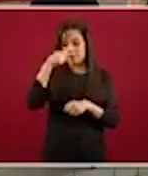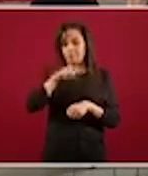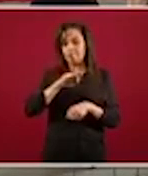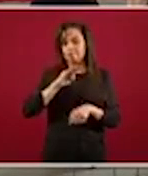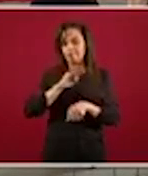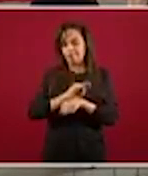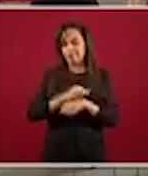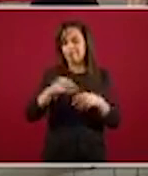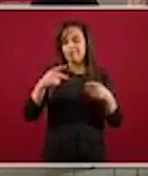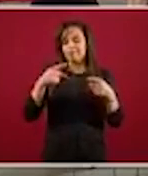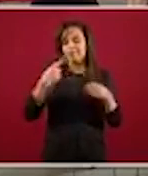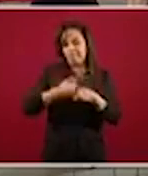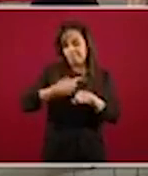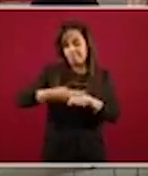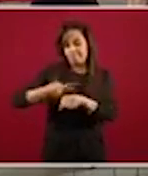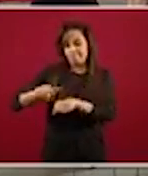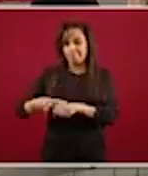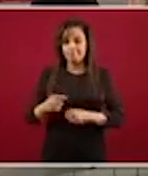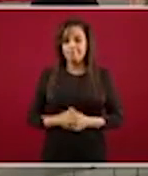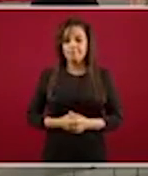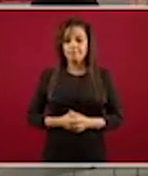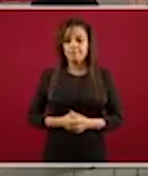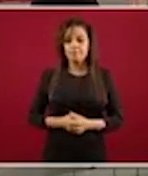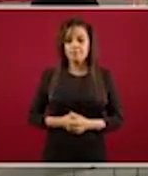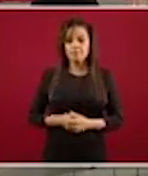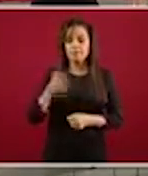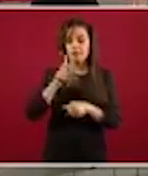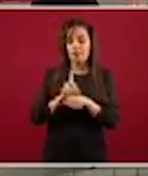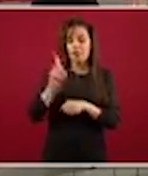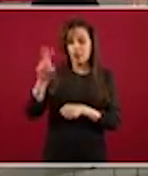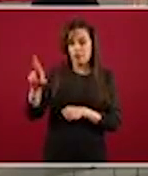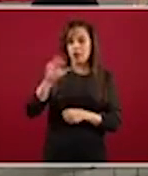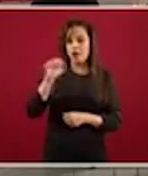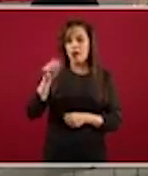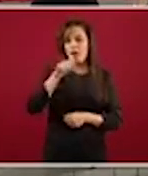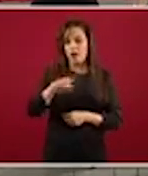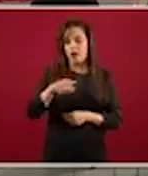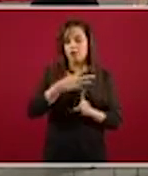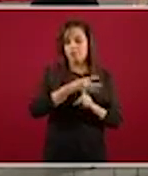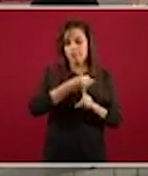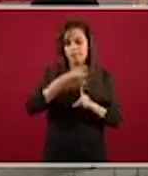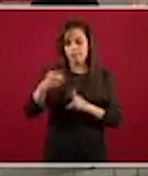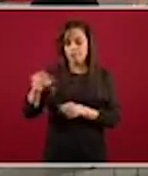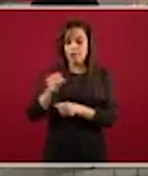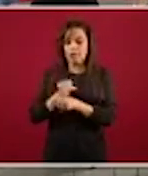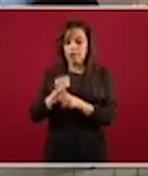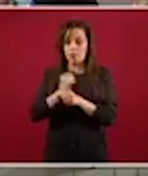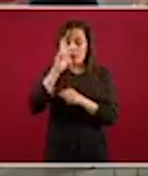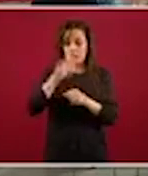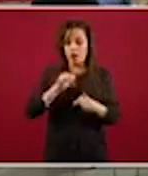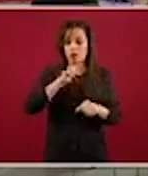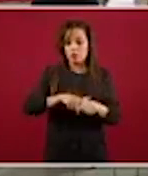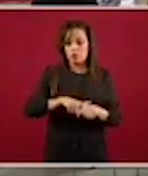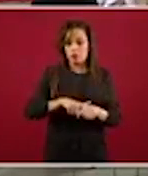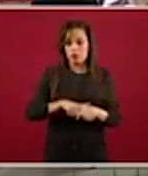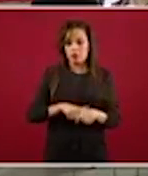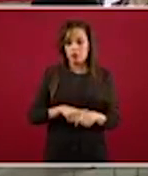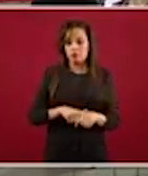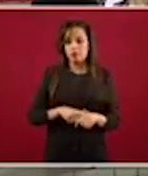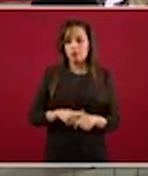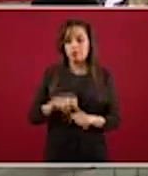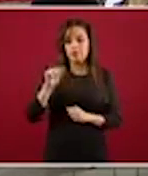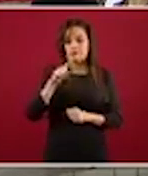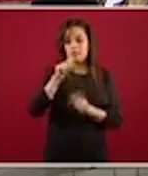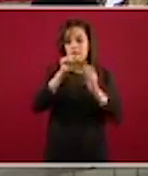de Enfermedades, quien es doctor en epidemiología, investigador nacional del Sistema Nacional de Investigadores